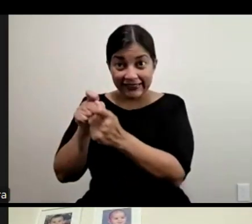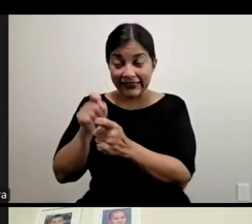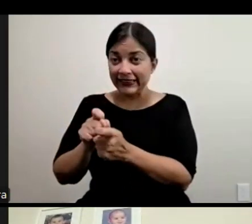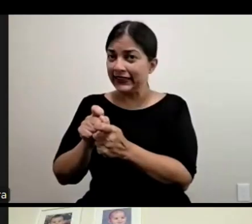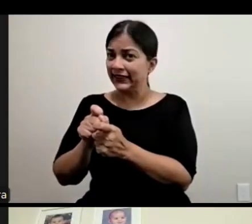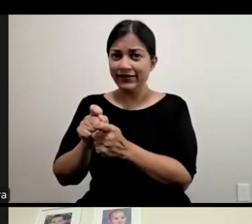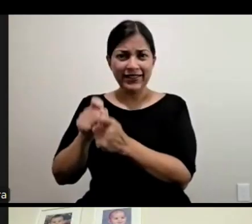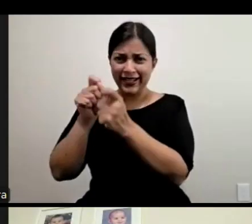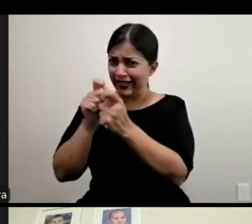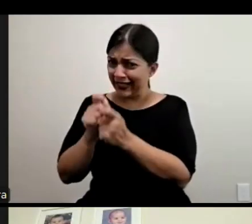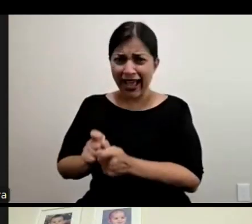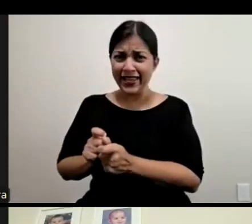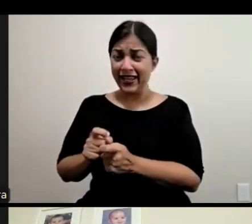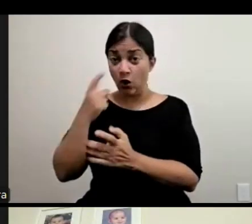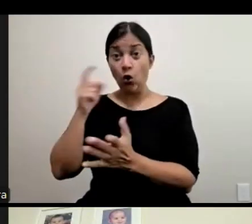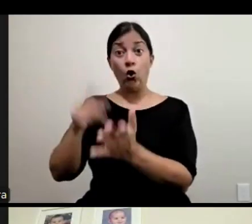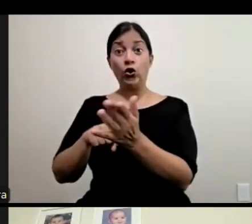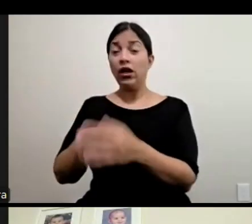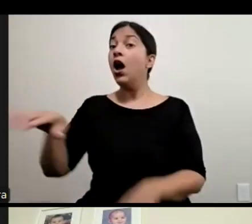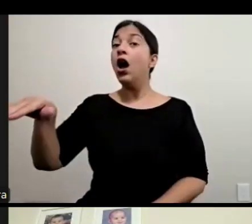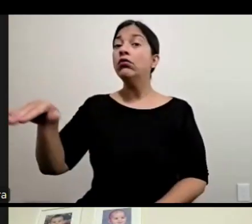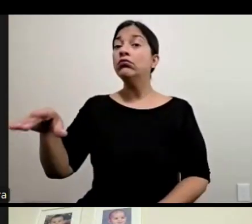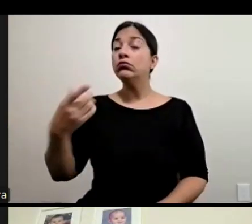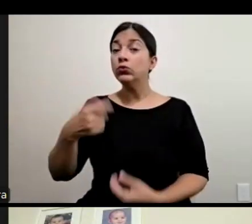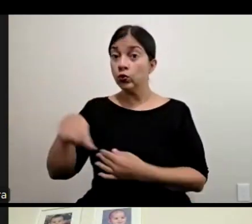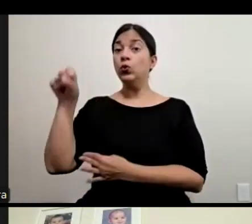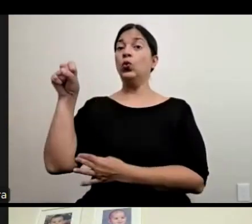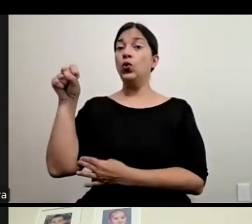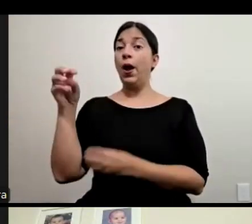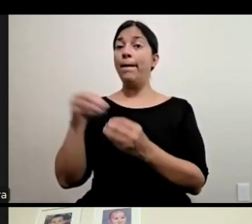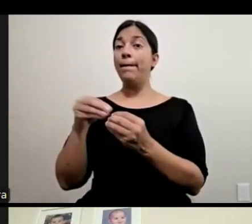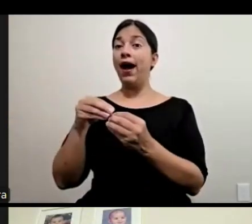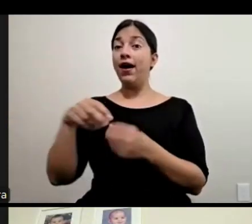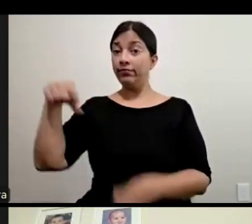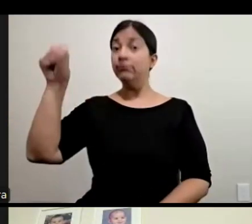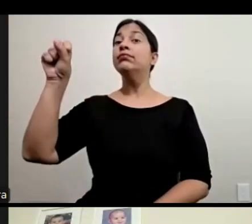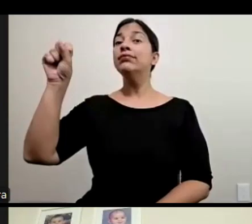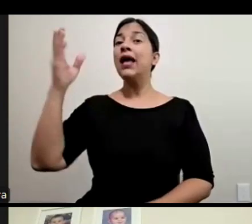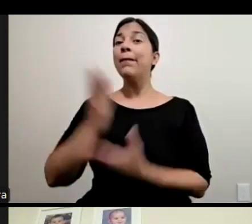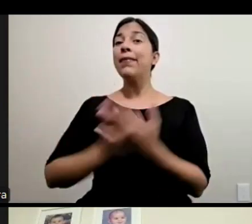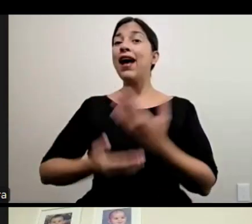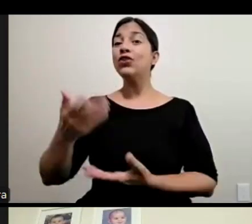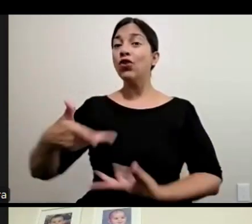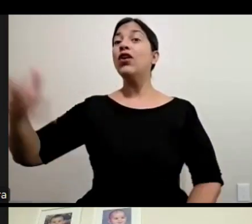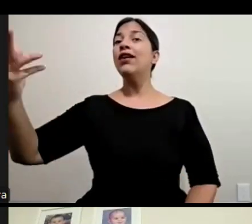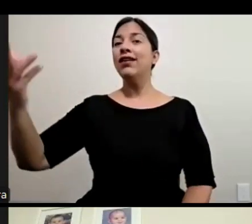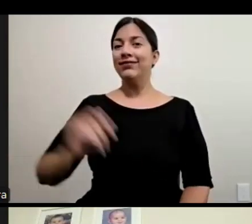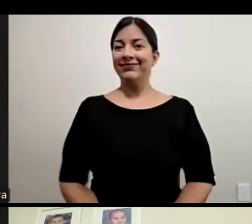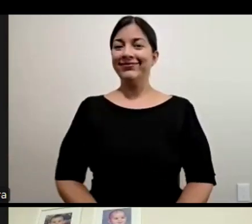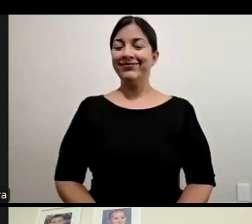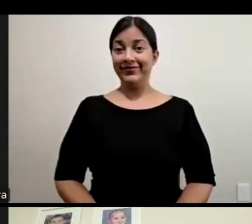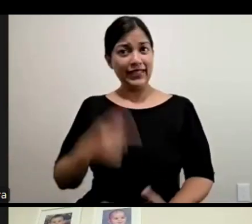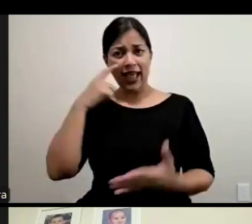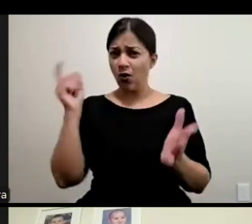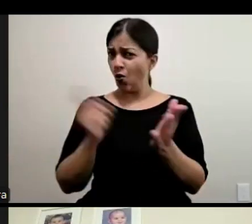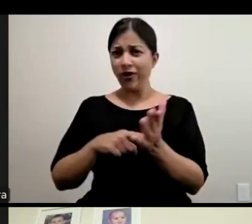detalle. Jorge, endereza más. Jorge, sube la cabeza. Jorge, el brazo. Jorge, no. Se dan cuenta de